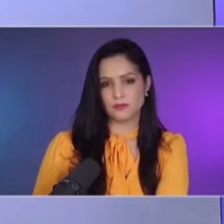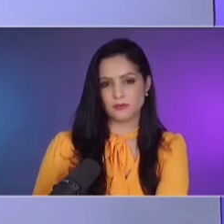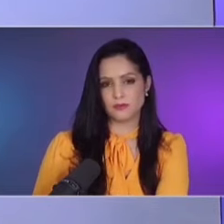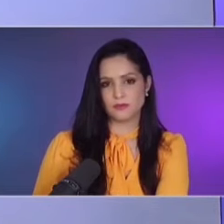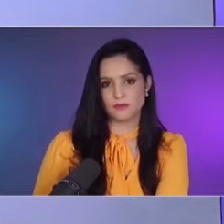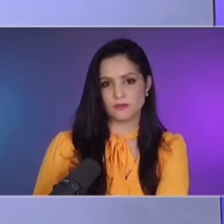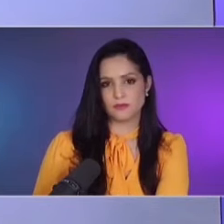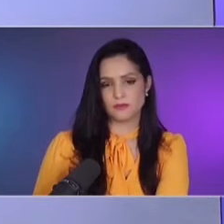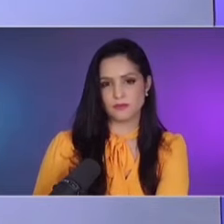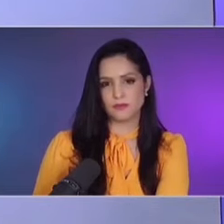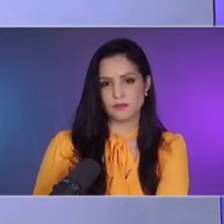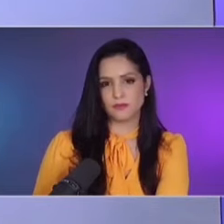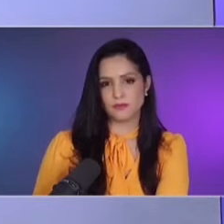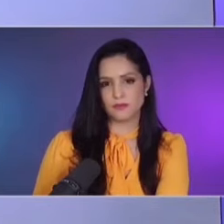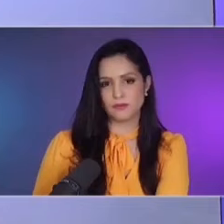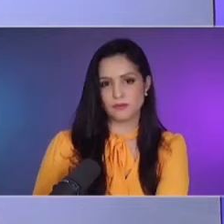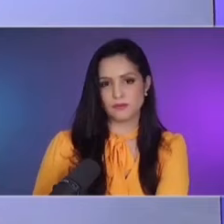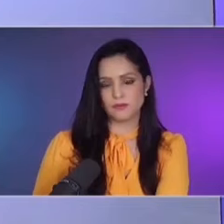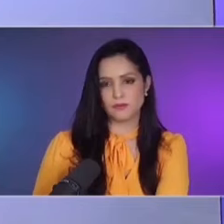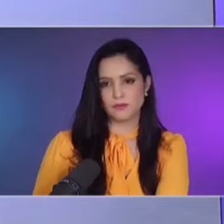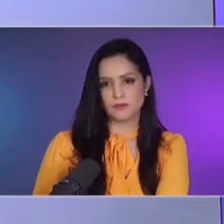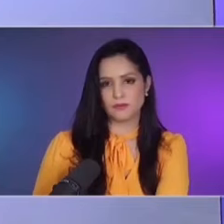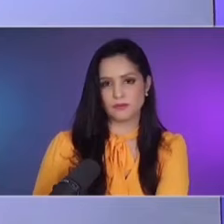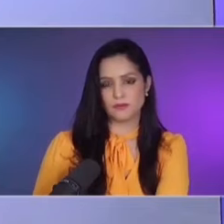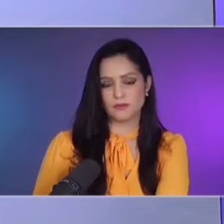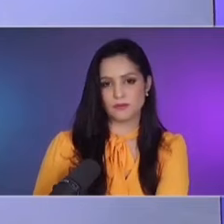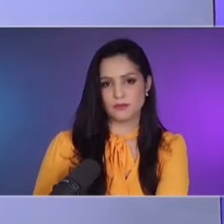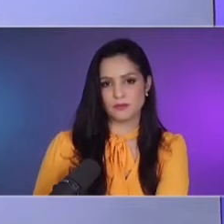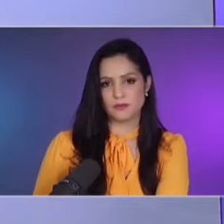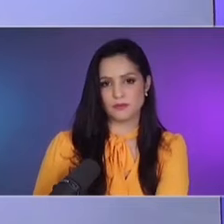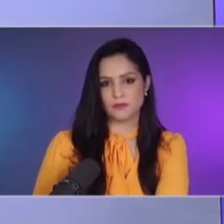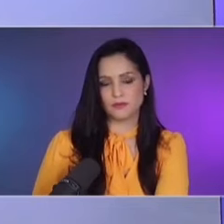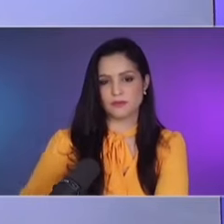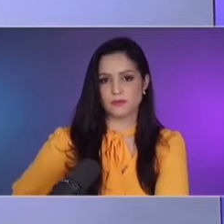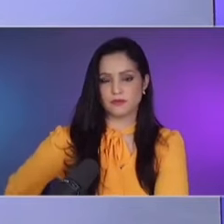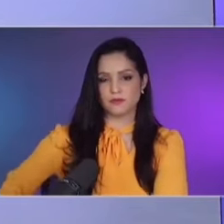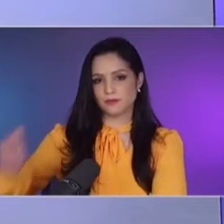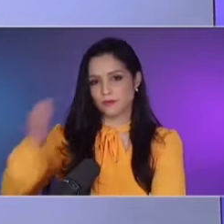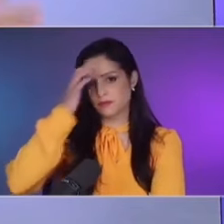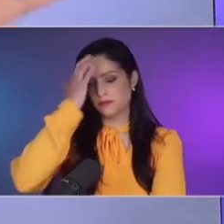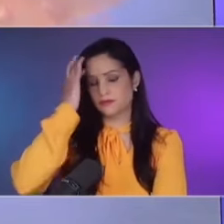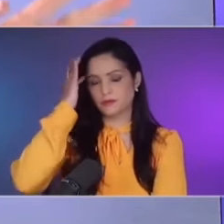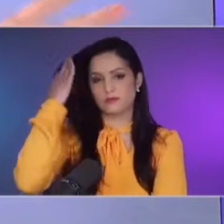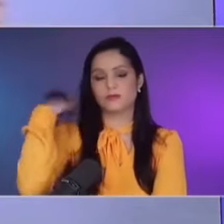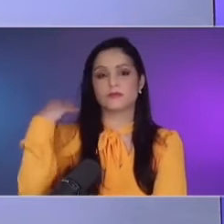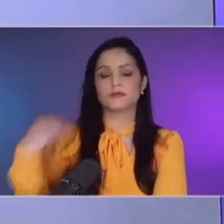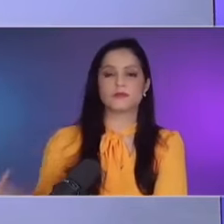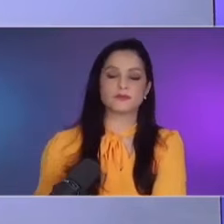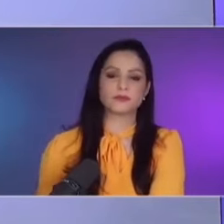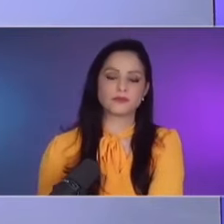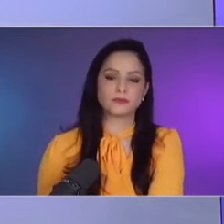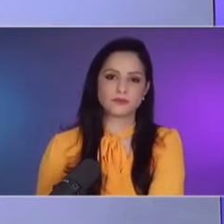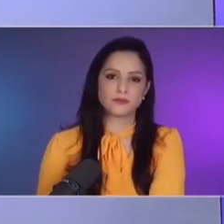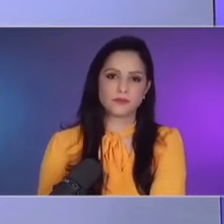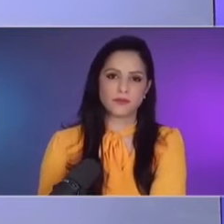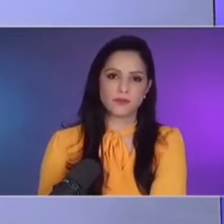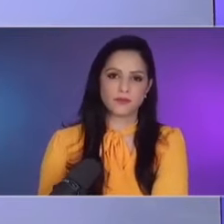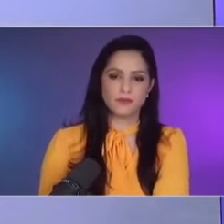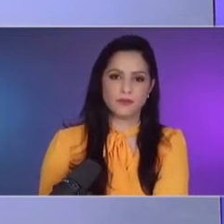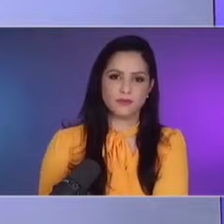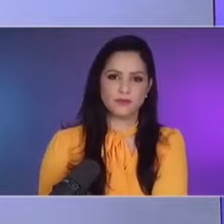importante de lo que es el desarrollo de las Bellas Artes es ponerlo a pensar ahí es que viene el